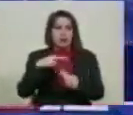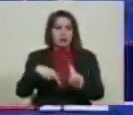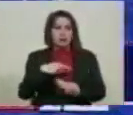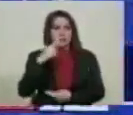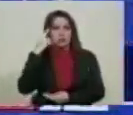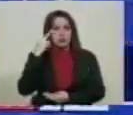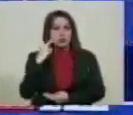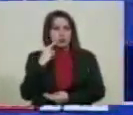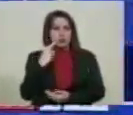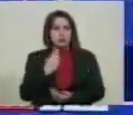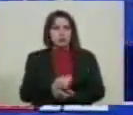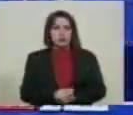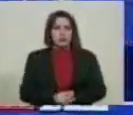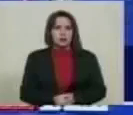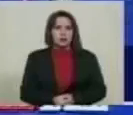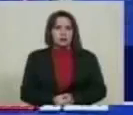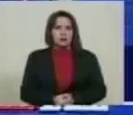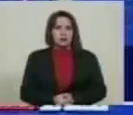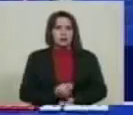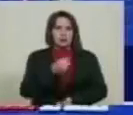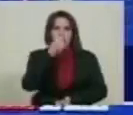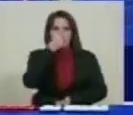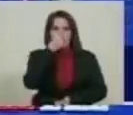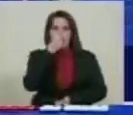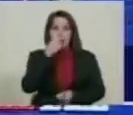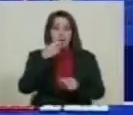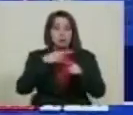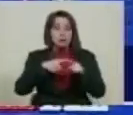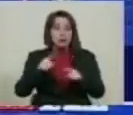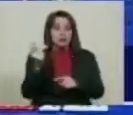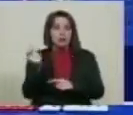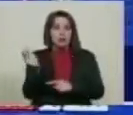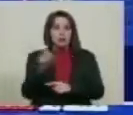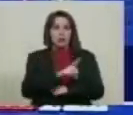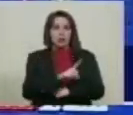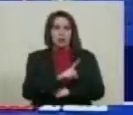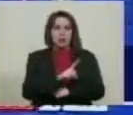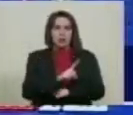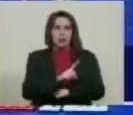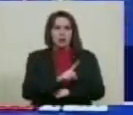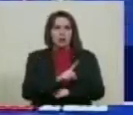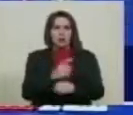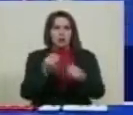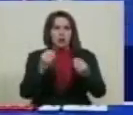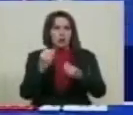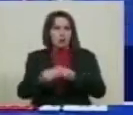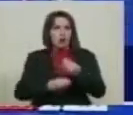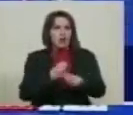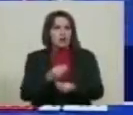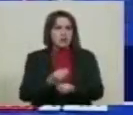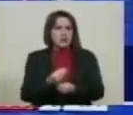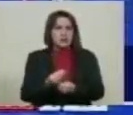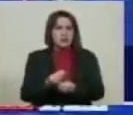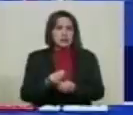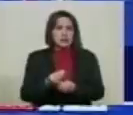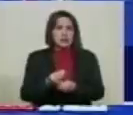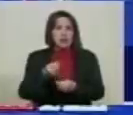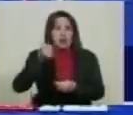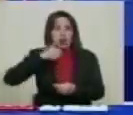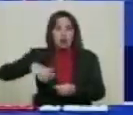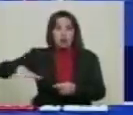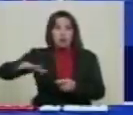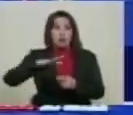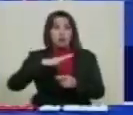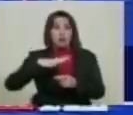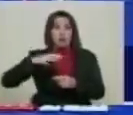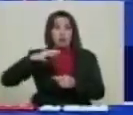duda. Pero tampoco tengo dudas del daño que pueden provocar a los pueblos hermanos de